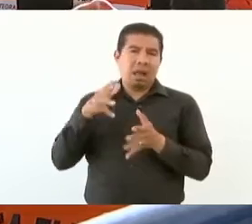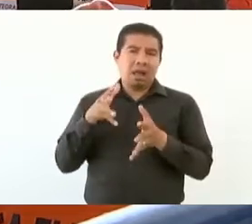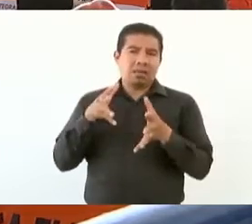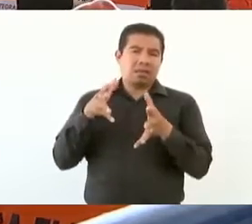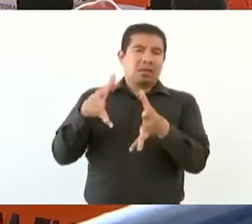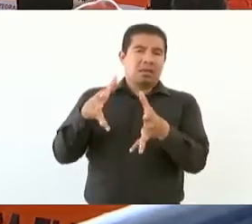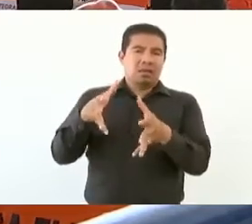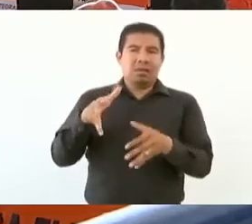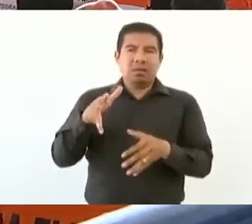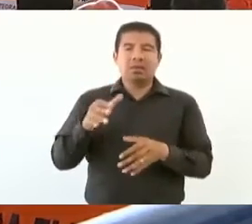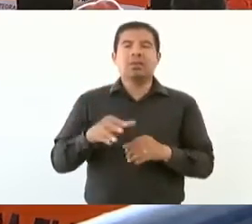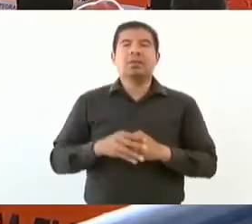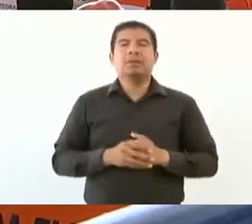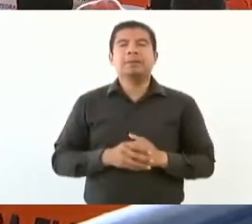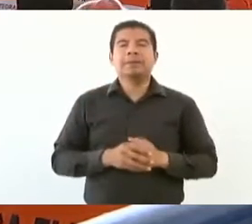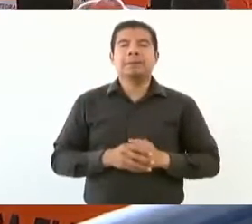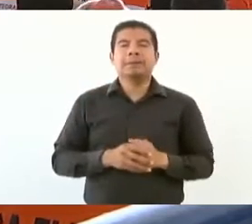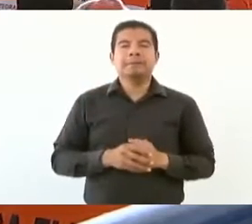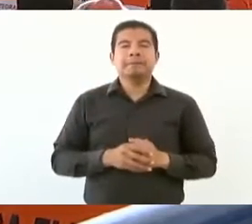ellos